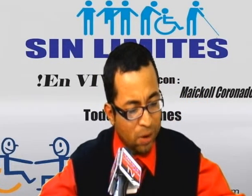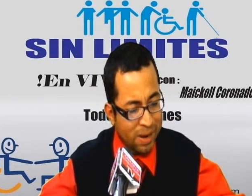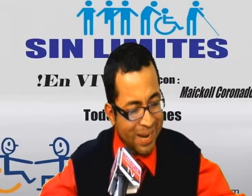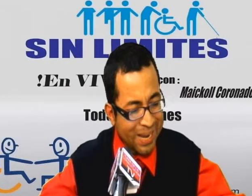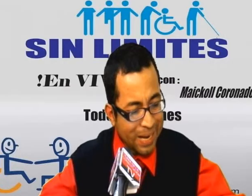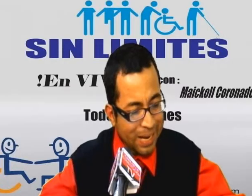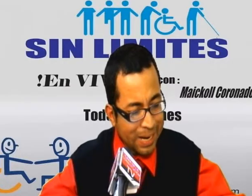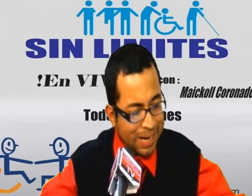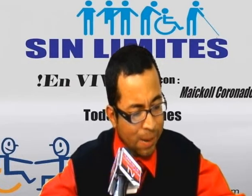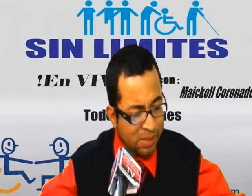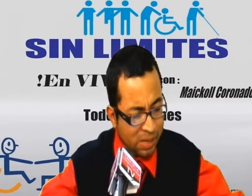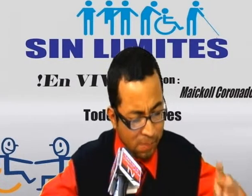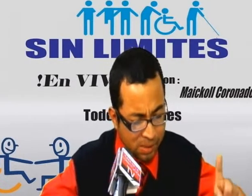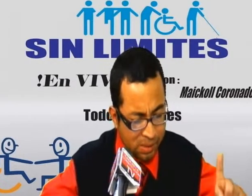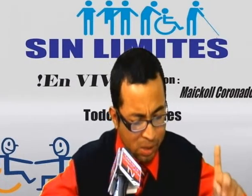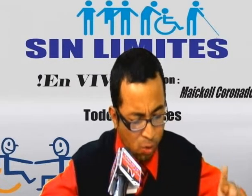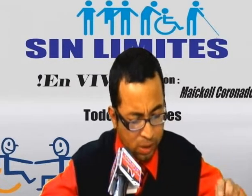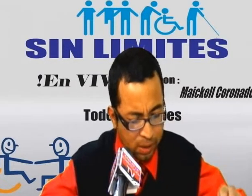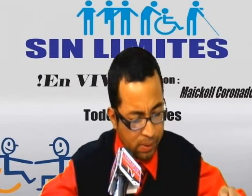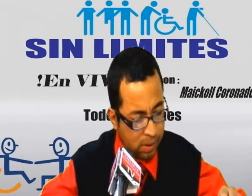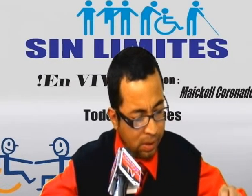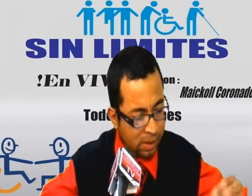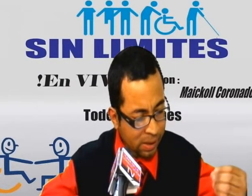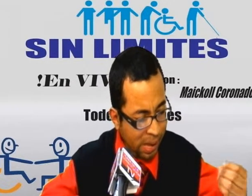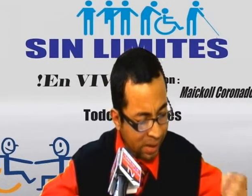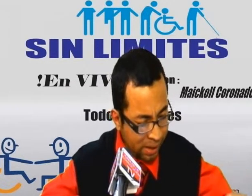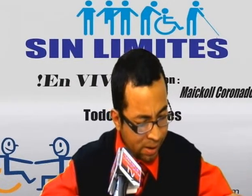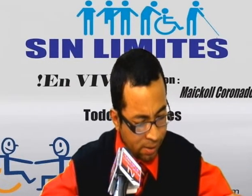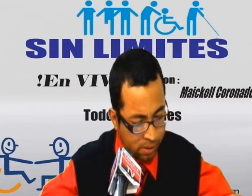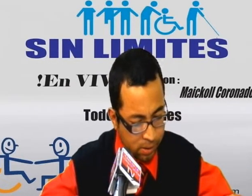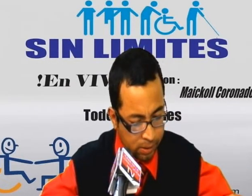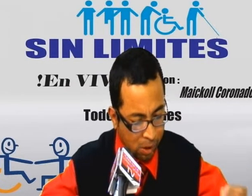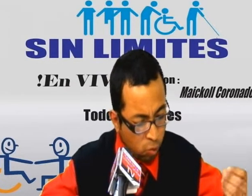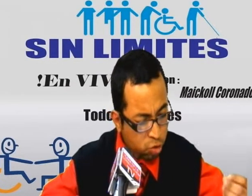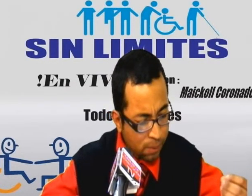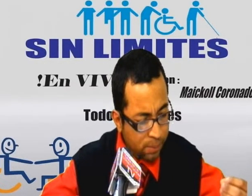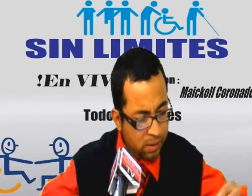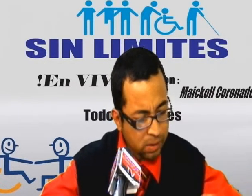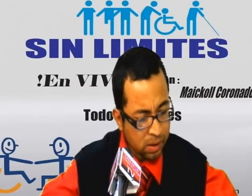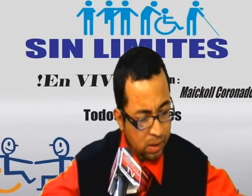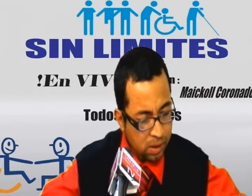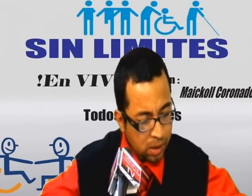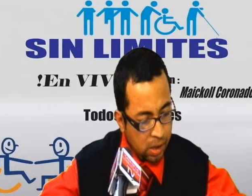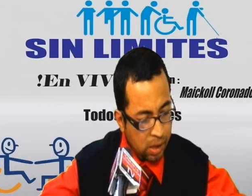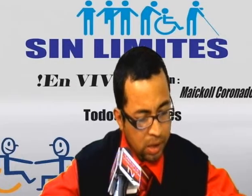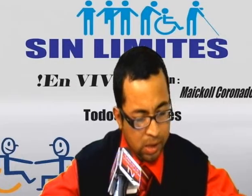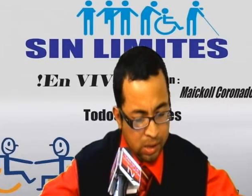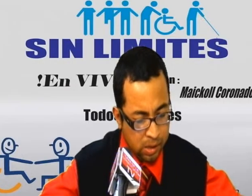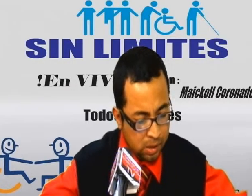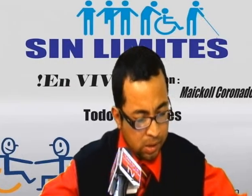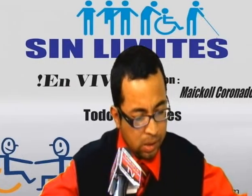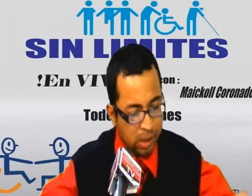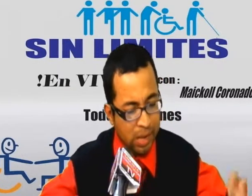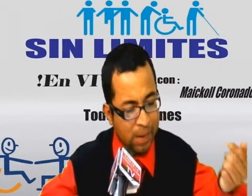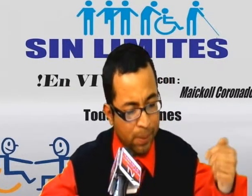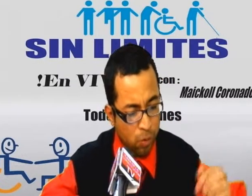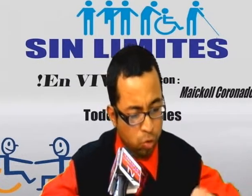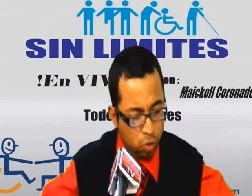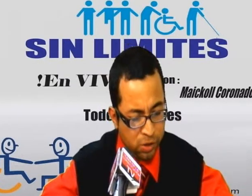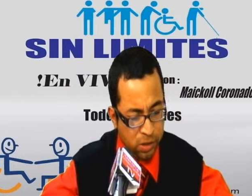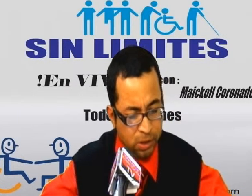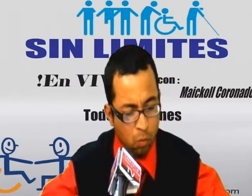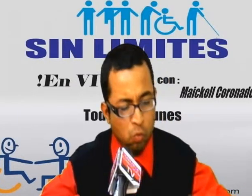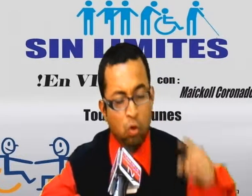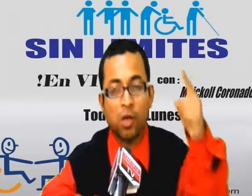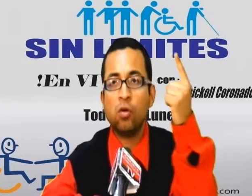Pero lamentablemente tengo que también aclarar que justamente en el Perú